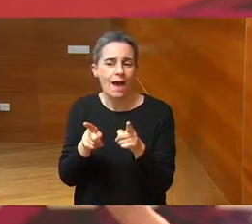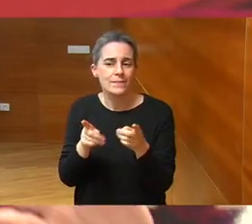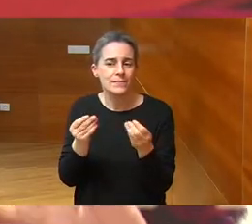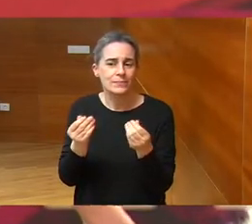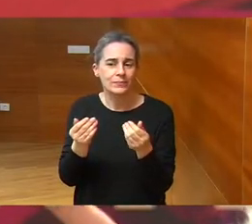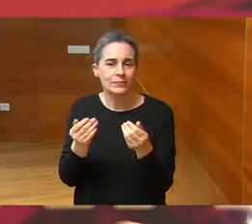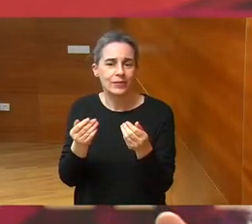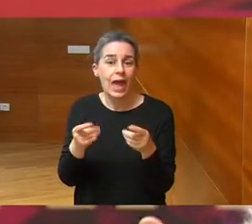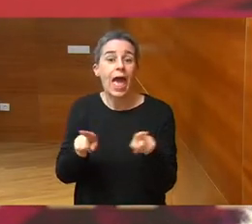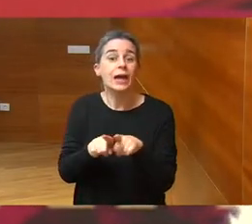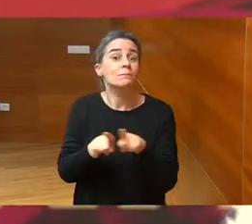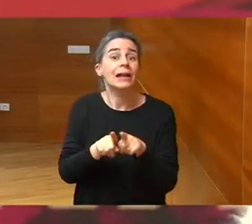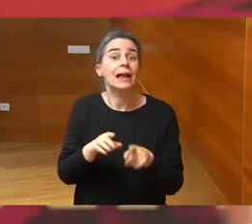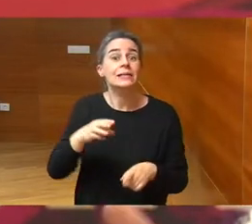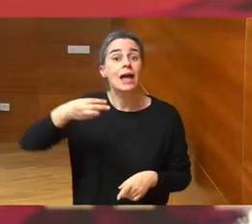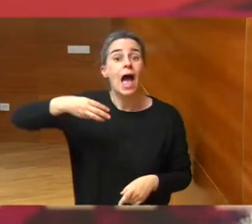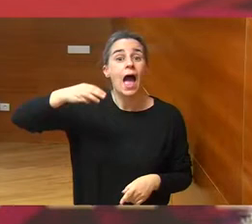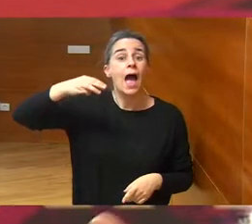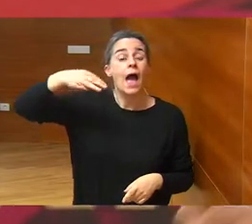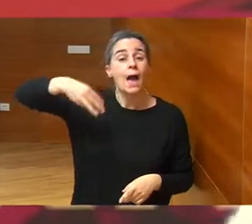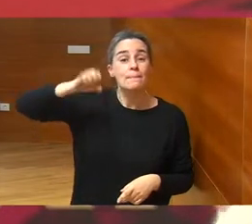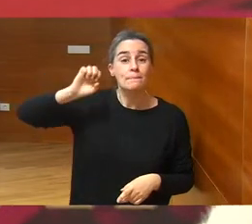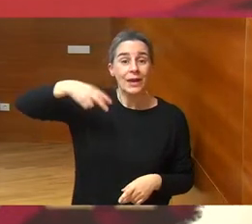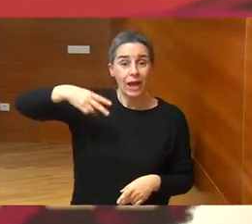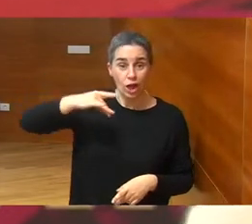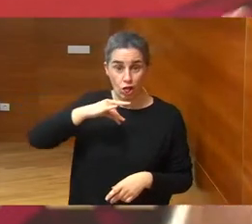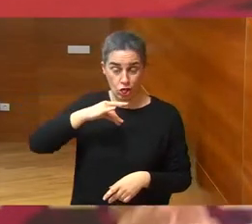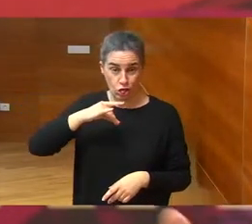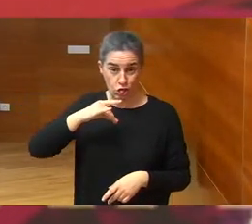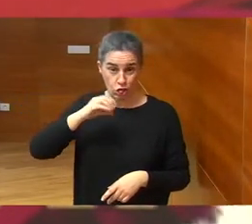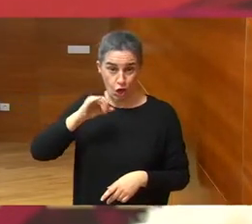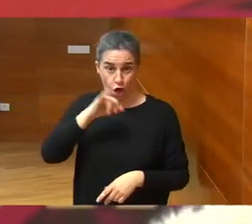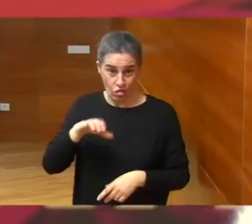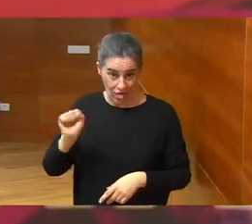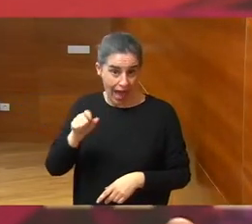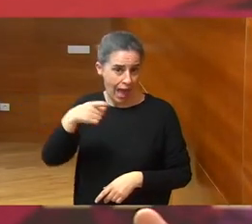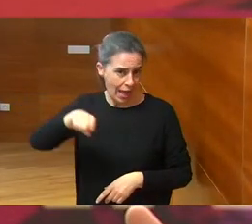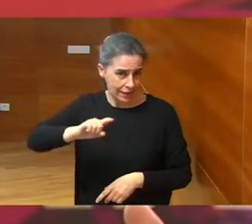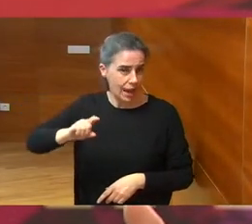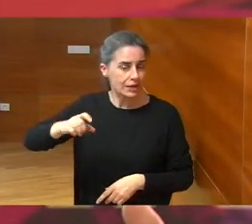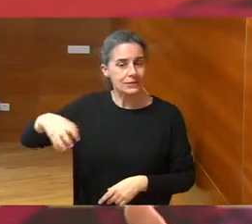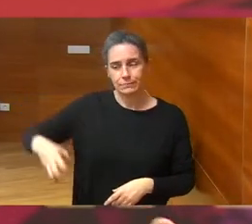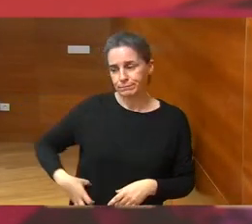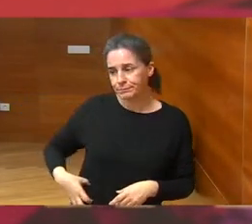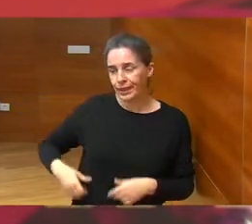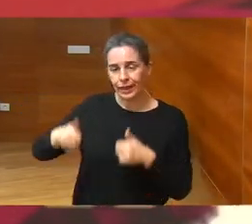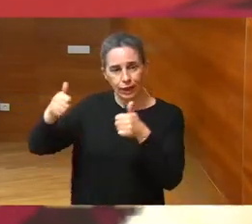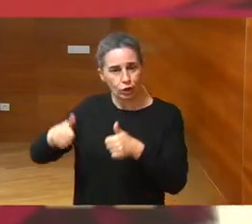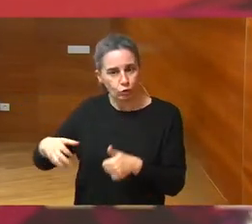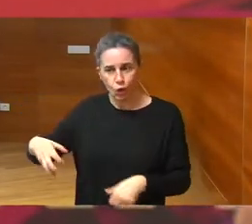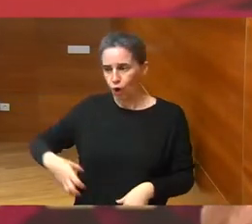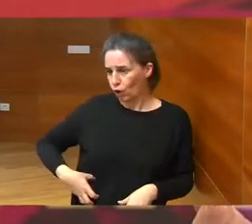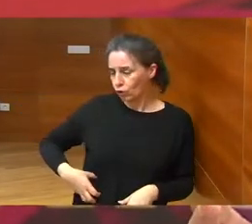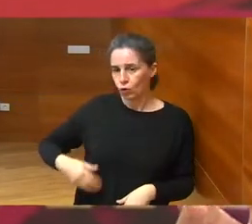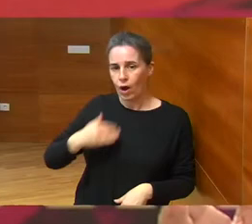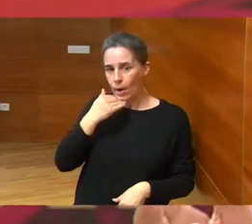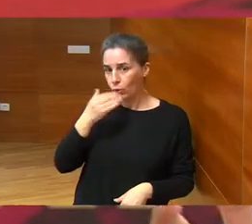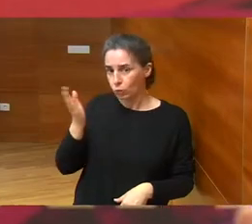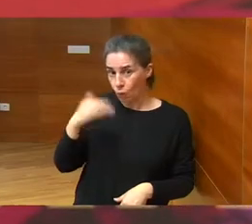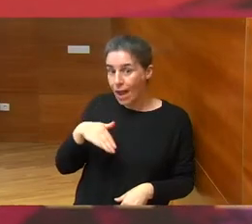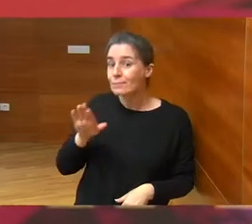más Mendoza no bueno no tenían título nobiliario pero era una familia muy importante que quisieron